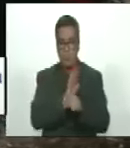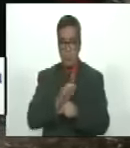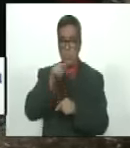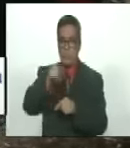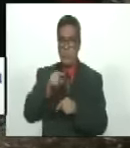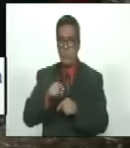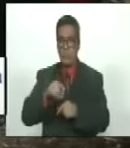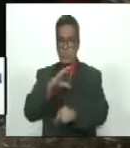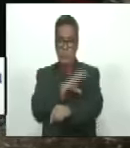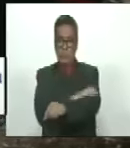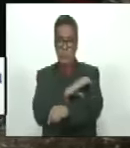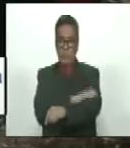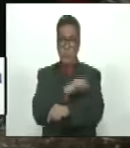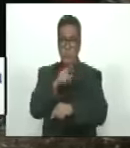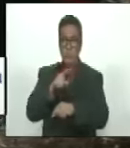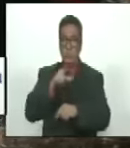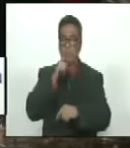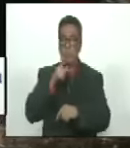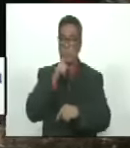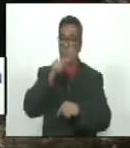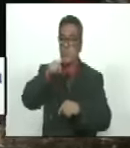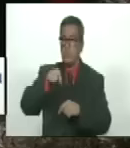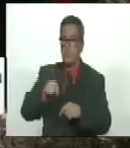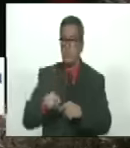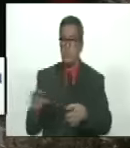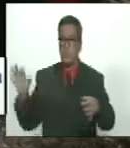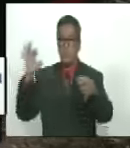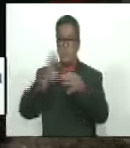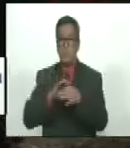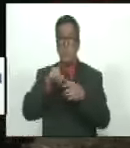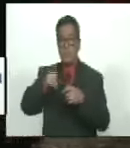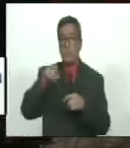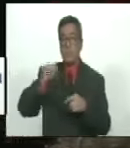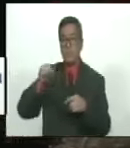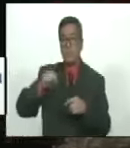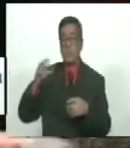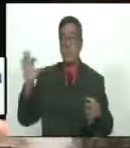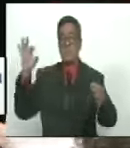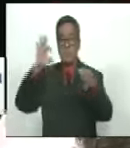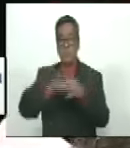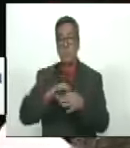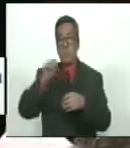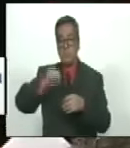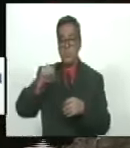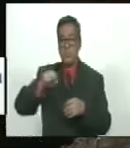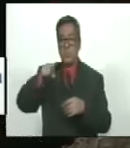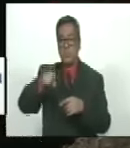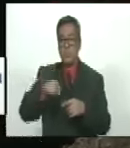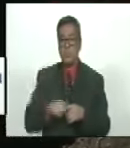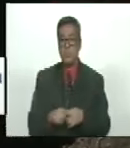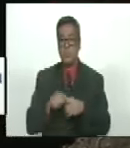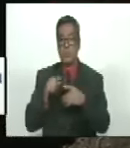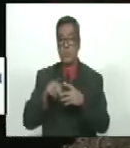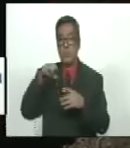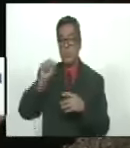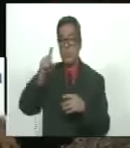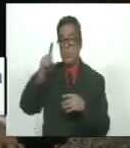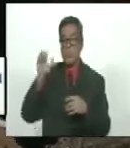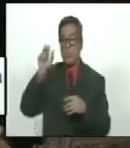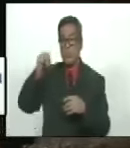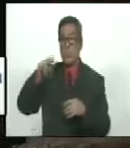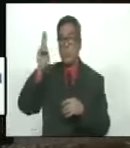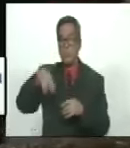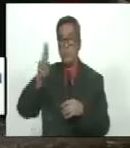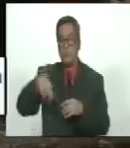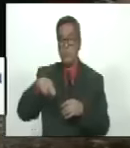eso la oposición apátrida, que está vinculada, ellos sí, con la ExxonMobil,